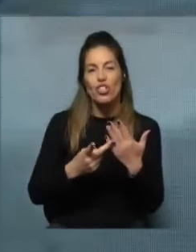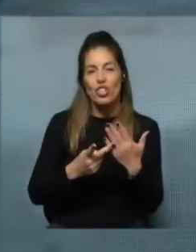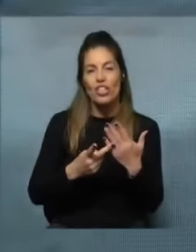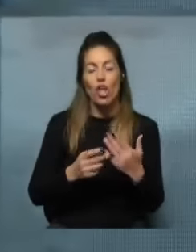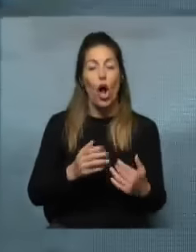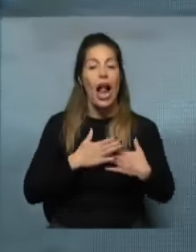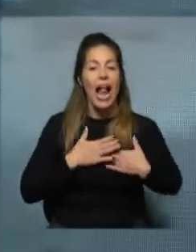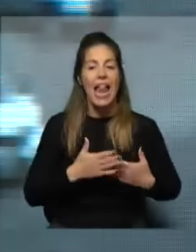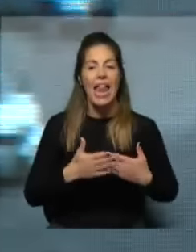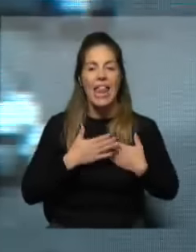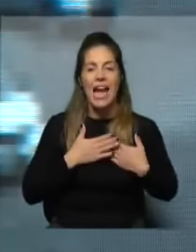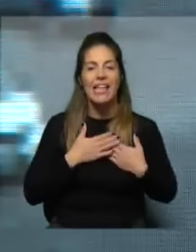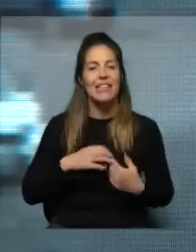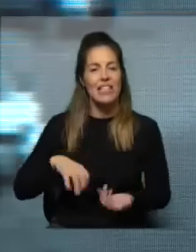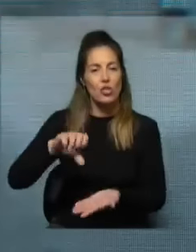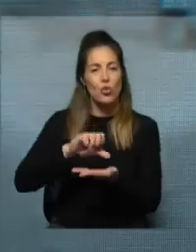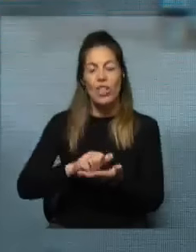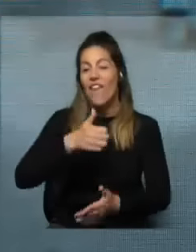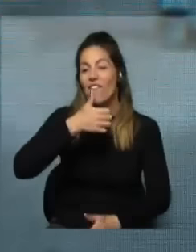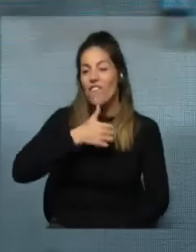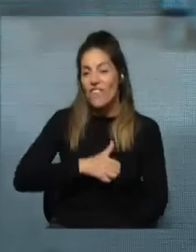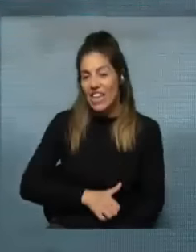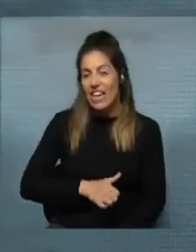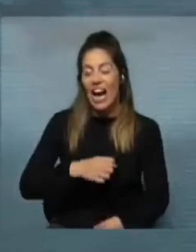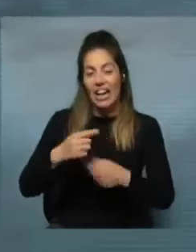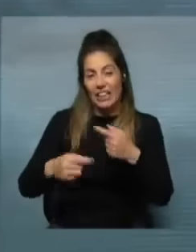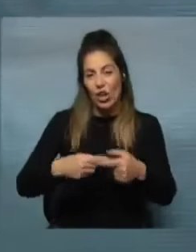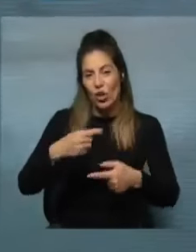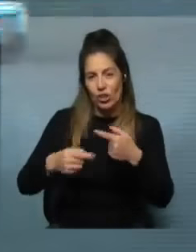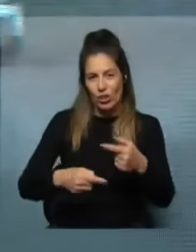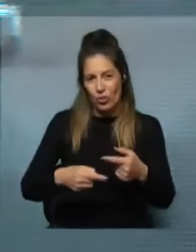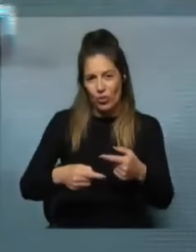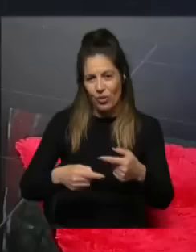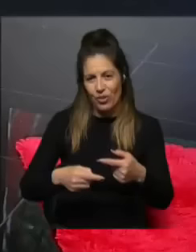que continúa viento en popa allí con la...